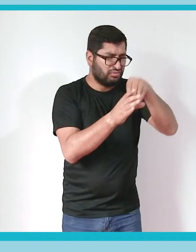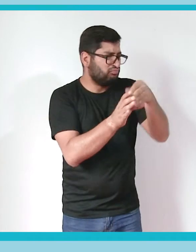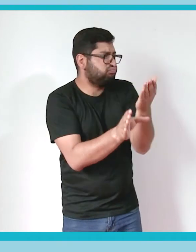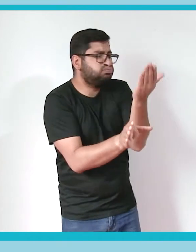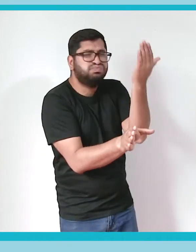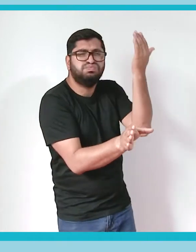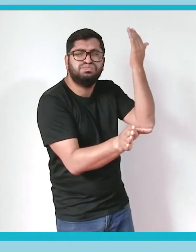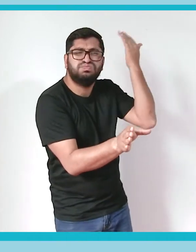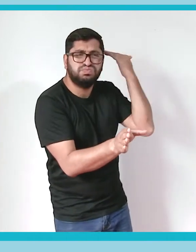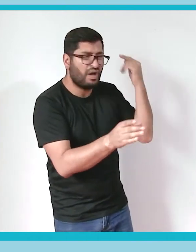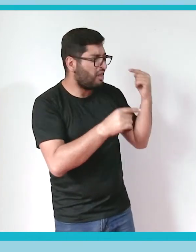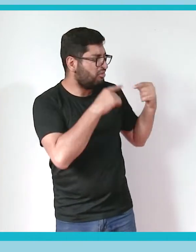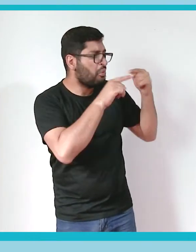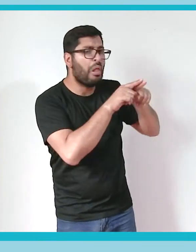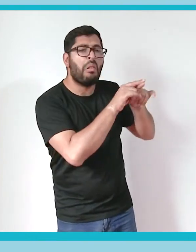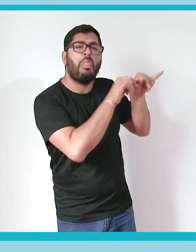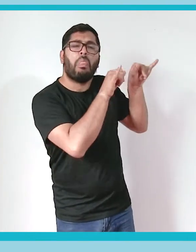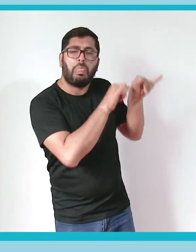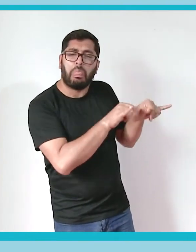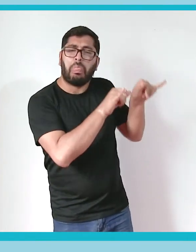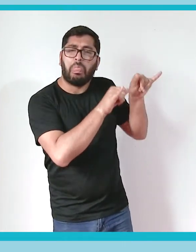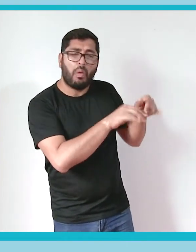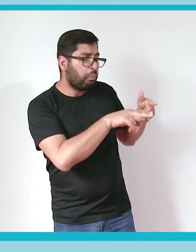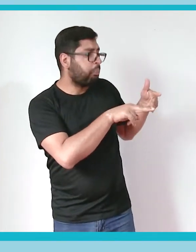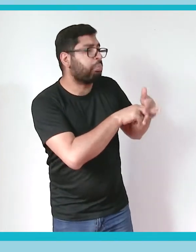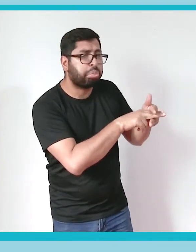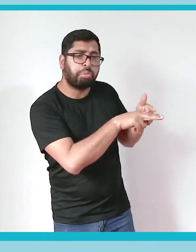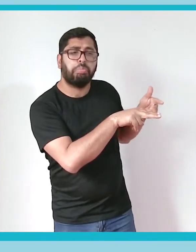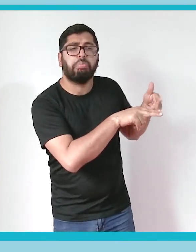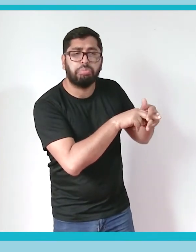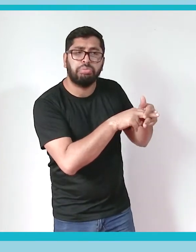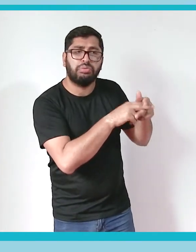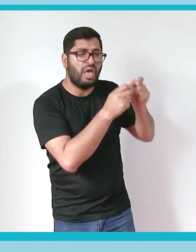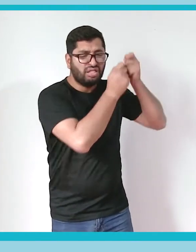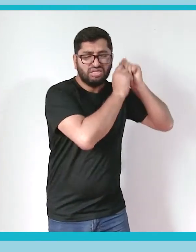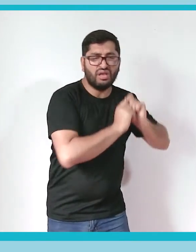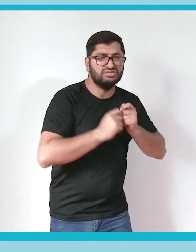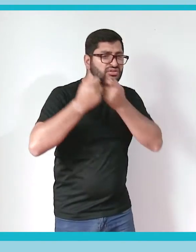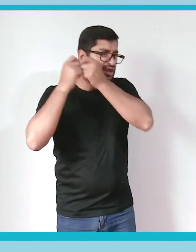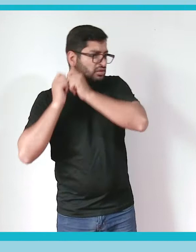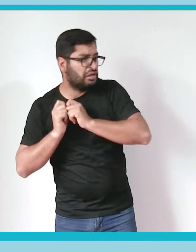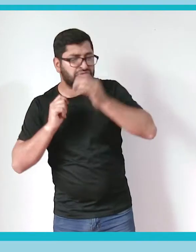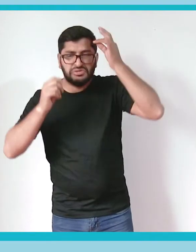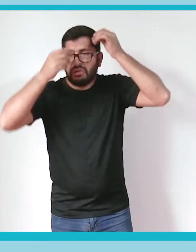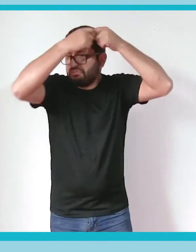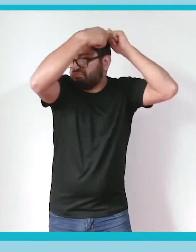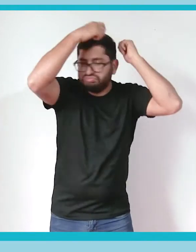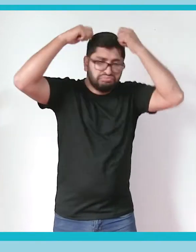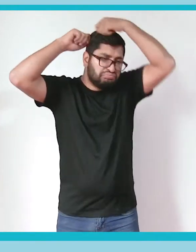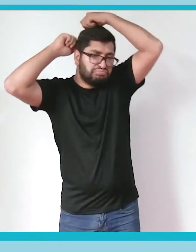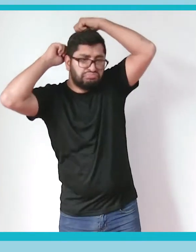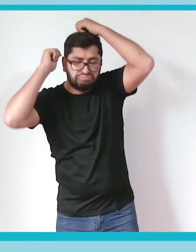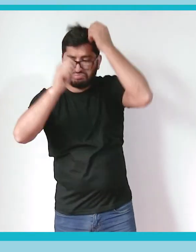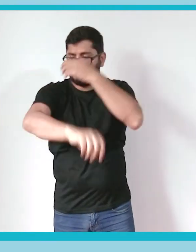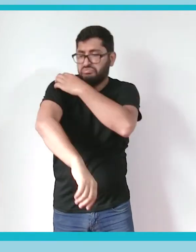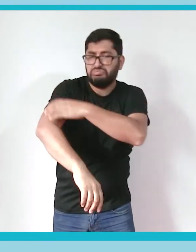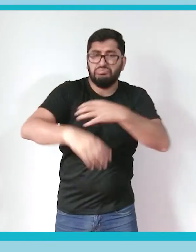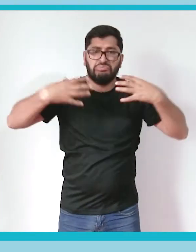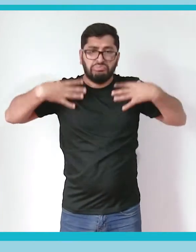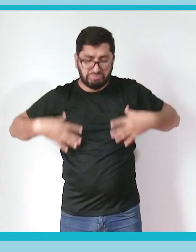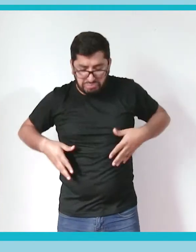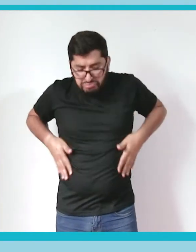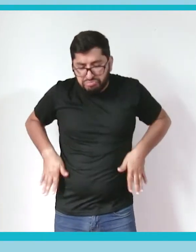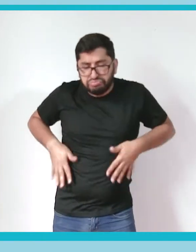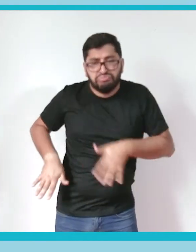que seamos más occidentalizadas. Nos cortó las trenzas, nos hizo otros peinados, nos